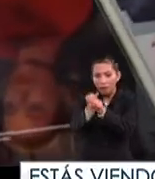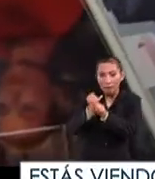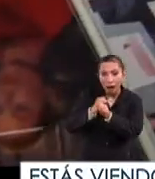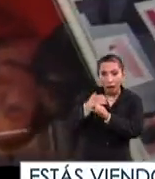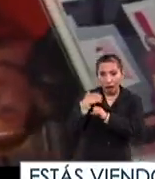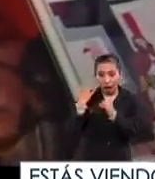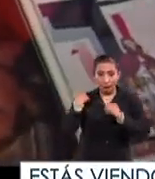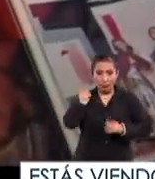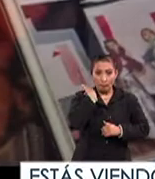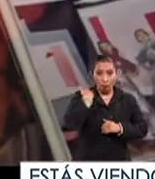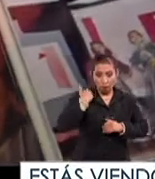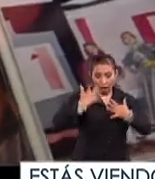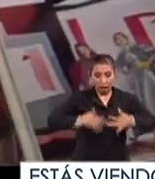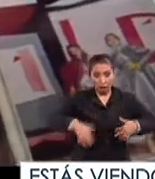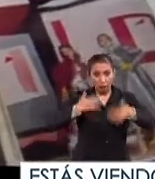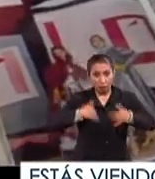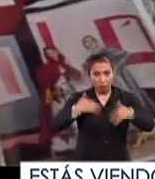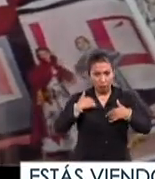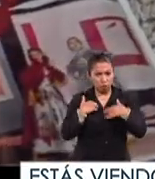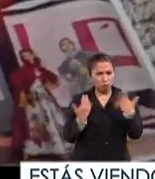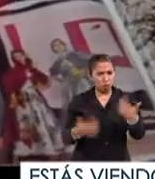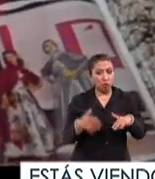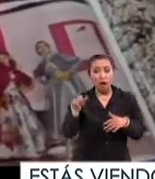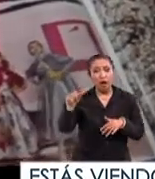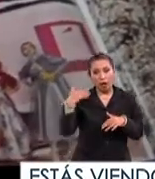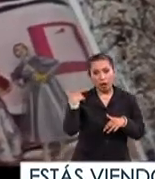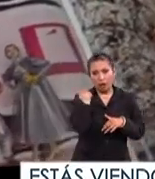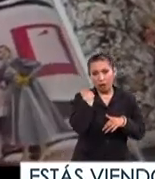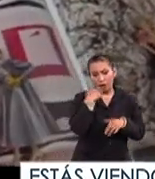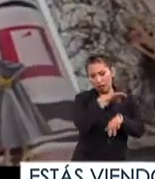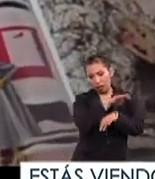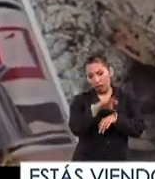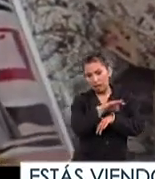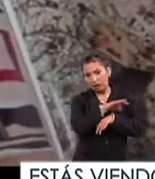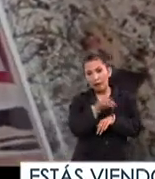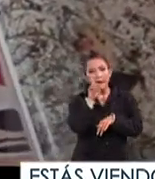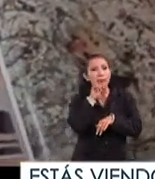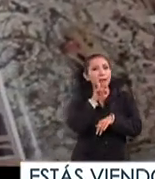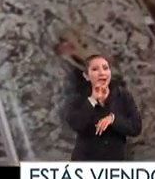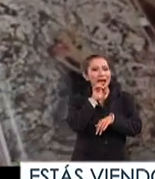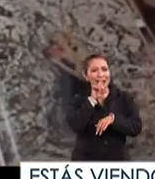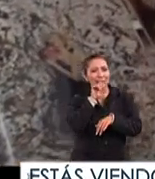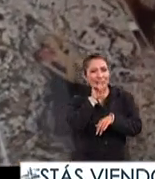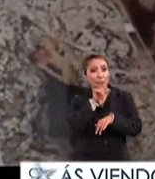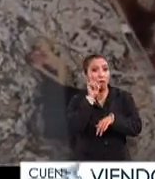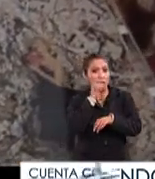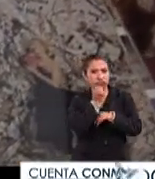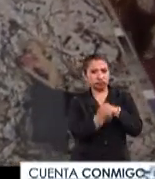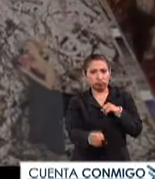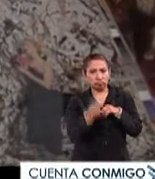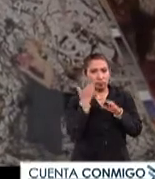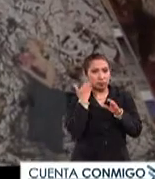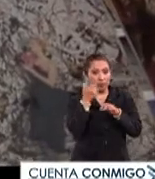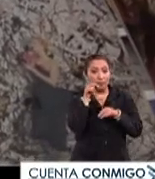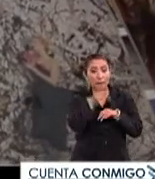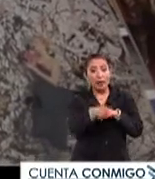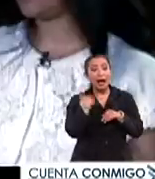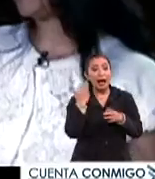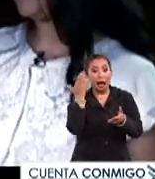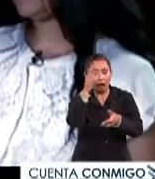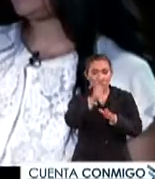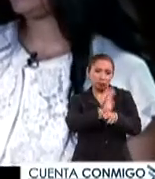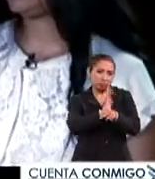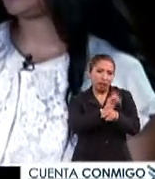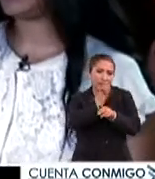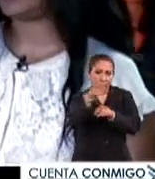alta cultura, ¿no? Sí, y a la moda. así es. En la moda, los diseños de Edith Head, que era una de las diseñadoras más importantes de la época para los estudios,